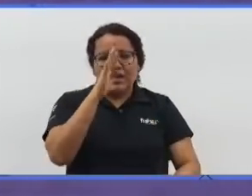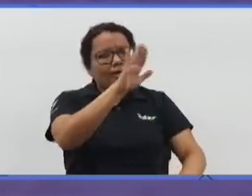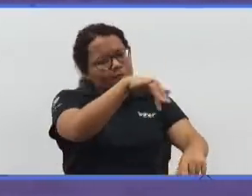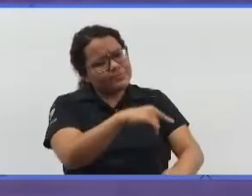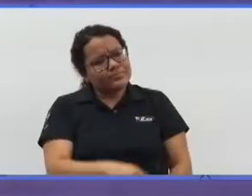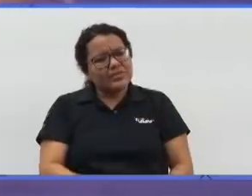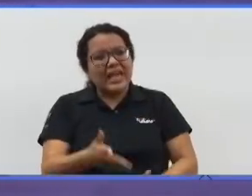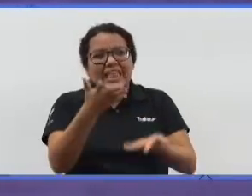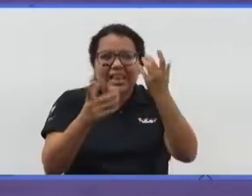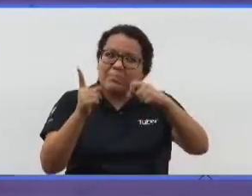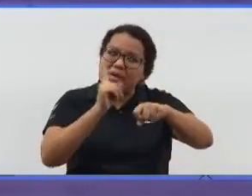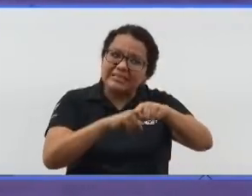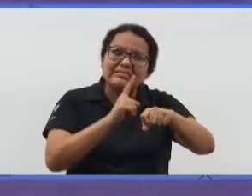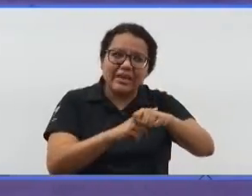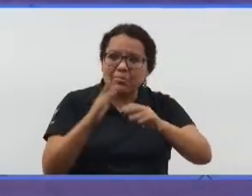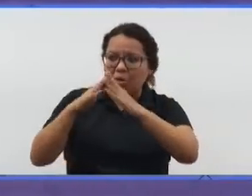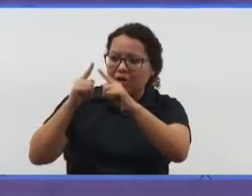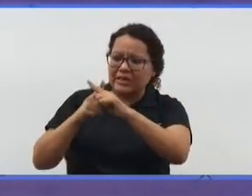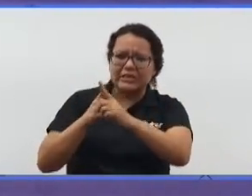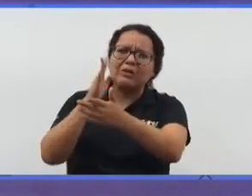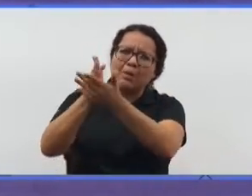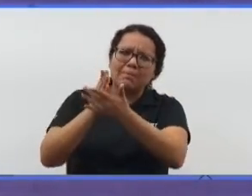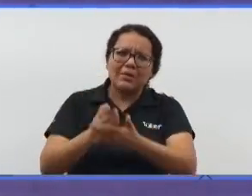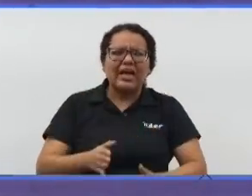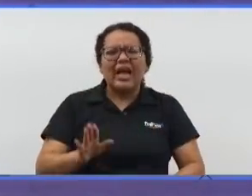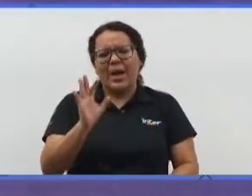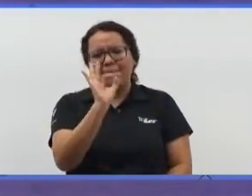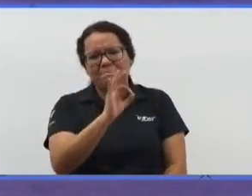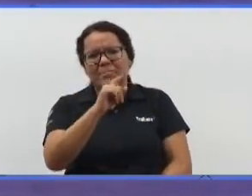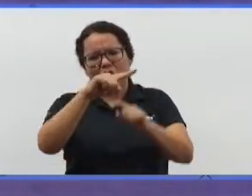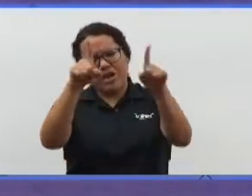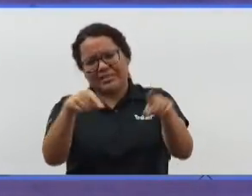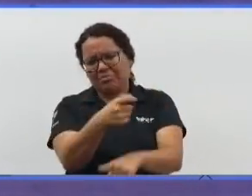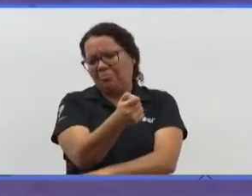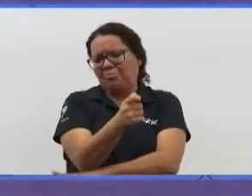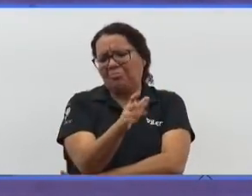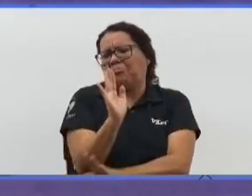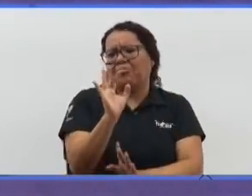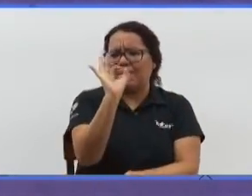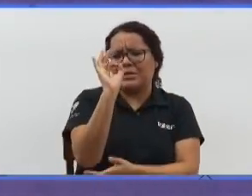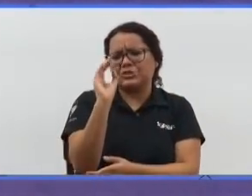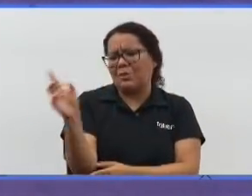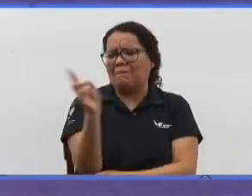a la iglesia viste si no pone la televisión de todos maneras el hombre lo mismo dice siempre